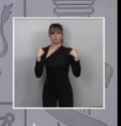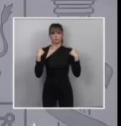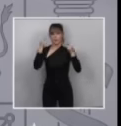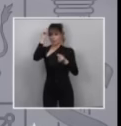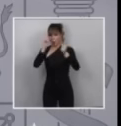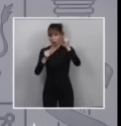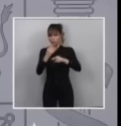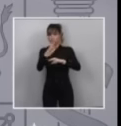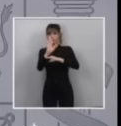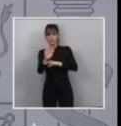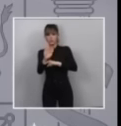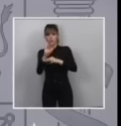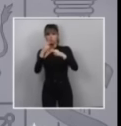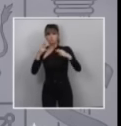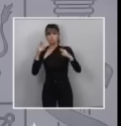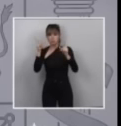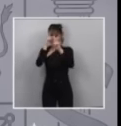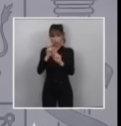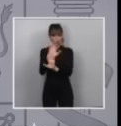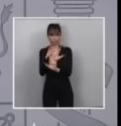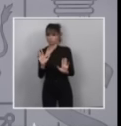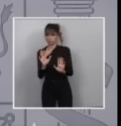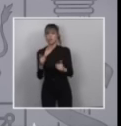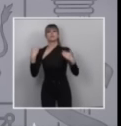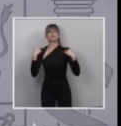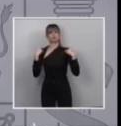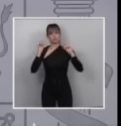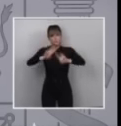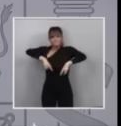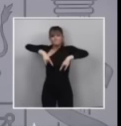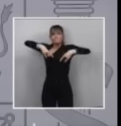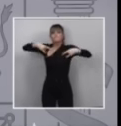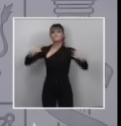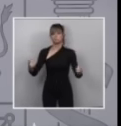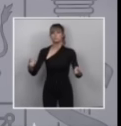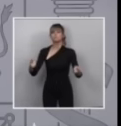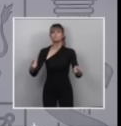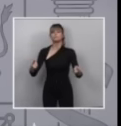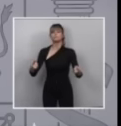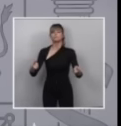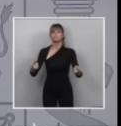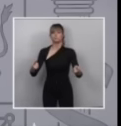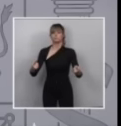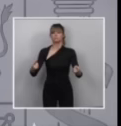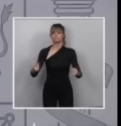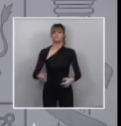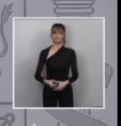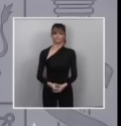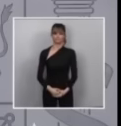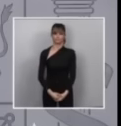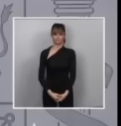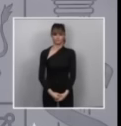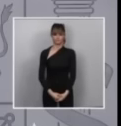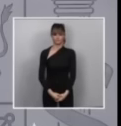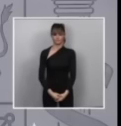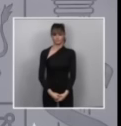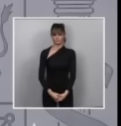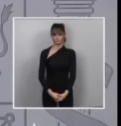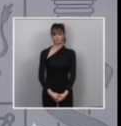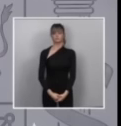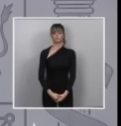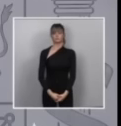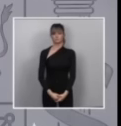públicas en esta ocasión esa responsabilidad se multiplica hasta a unos límites colosales y por tanto vamos